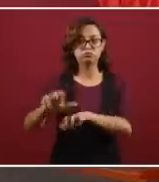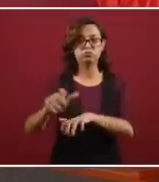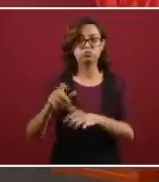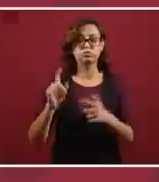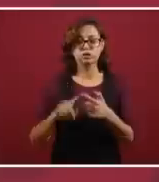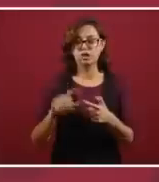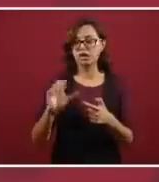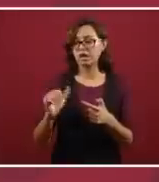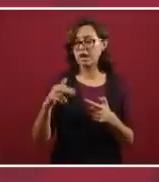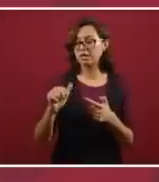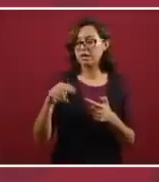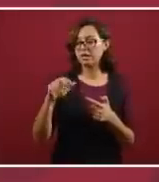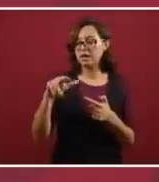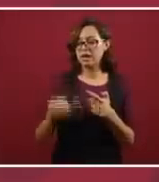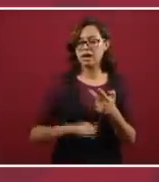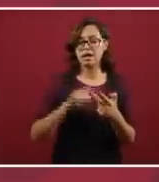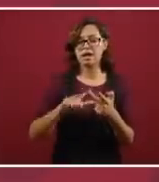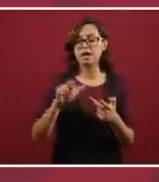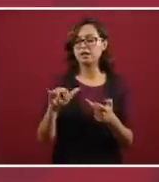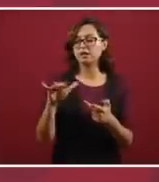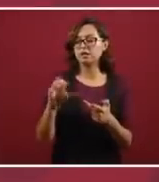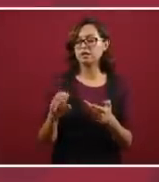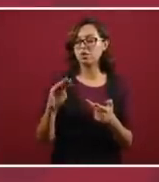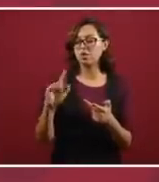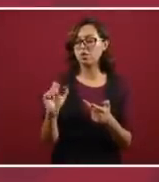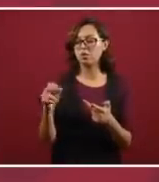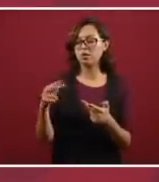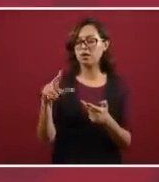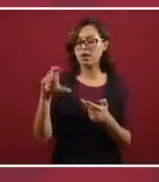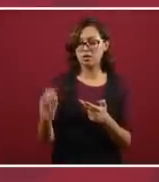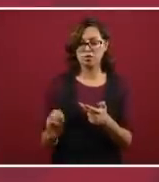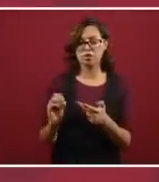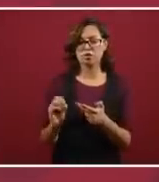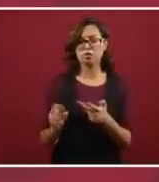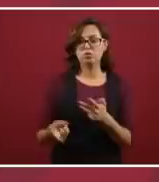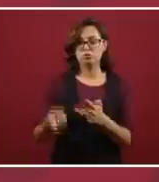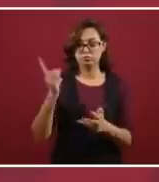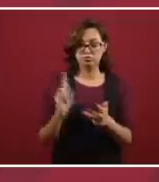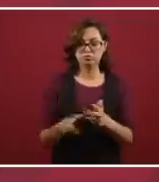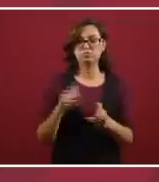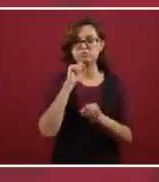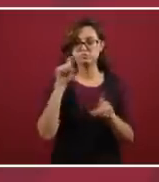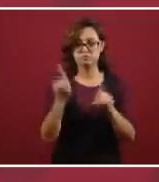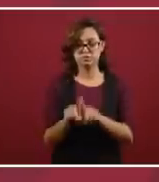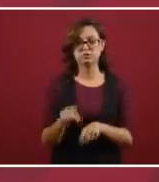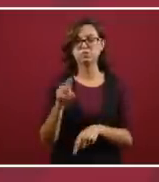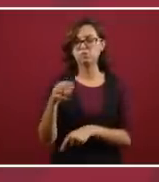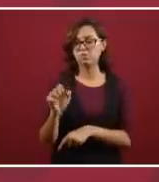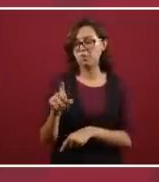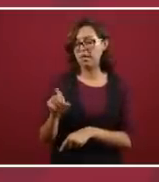Cananea, Río Blanco, luego el maderismo,